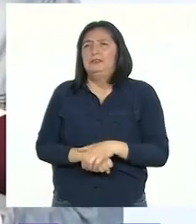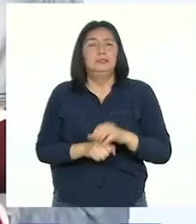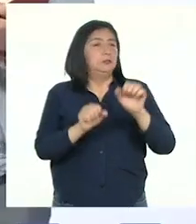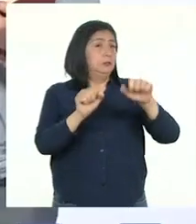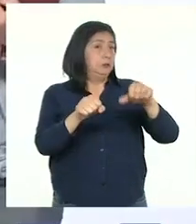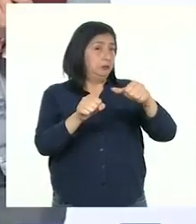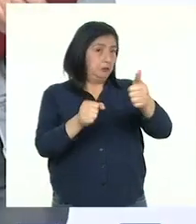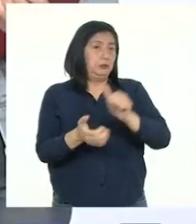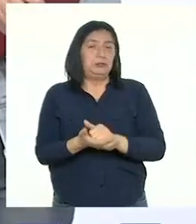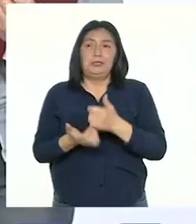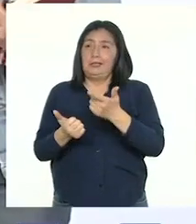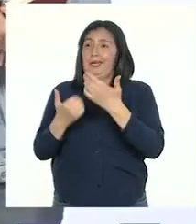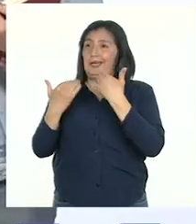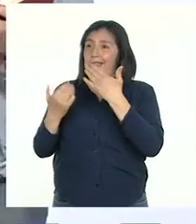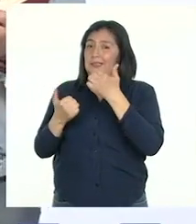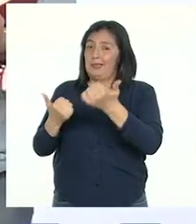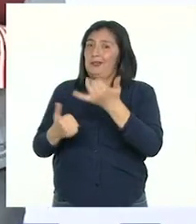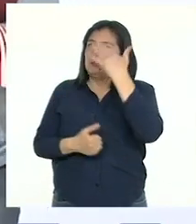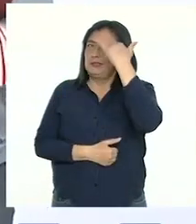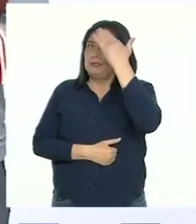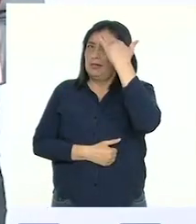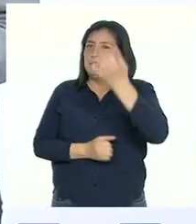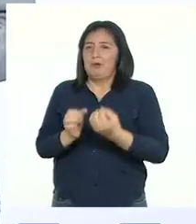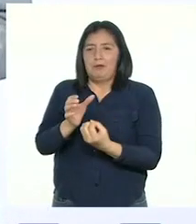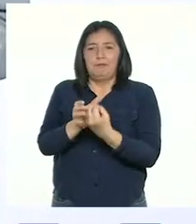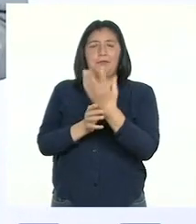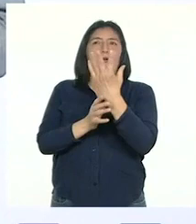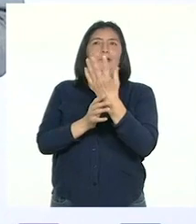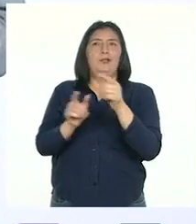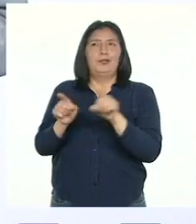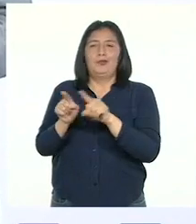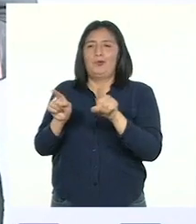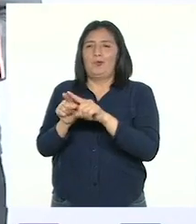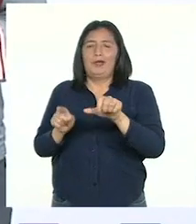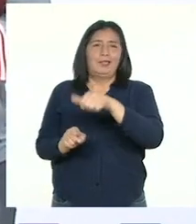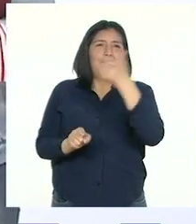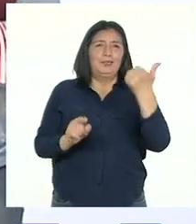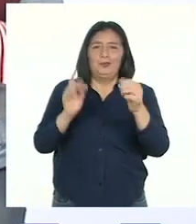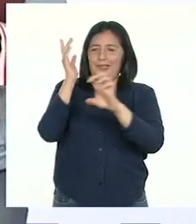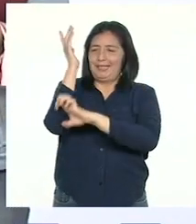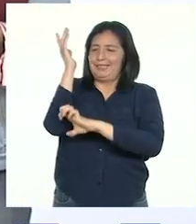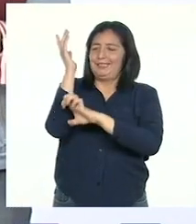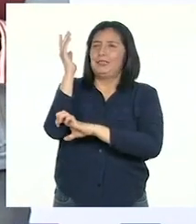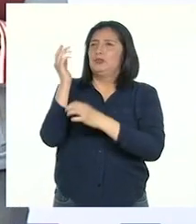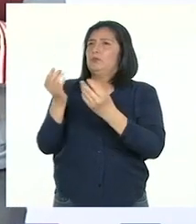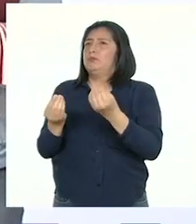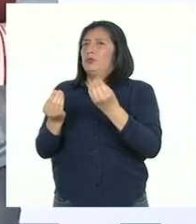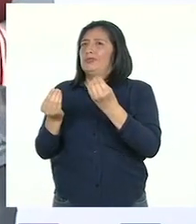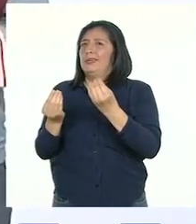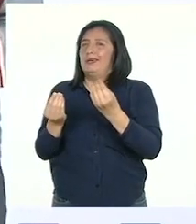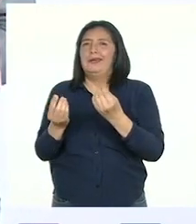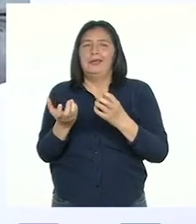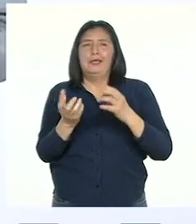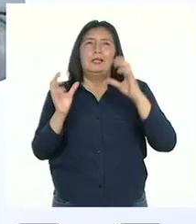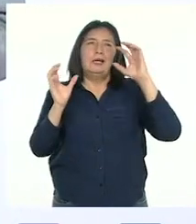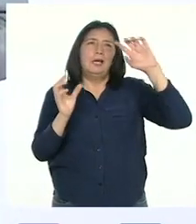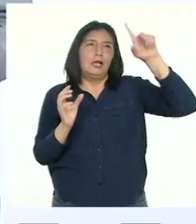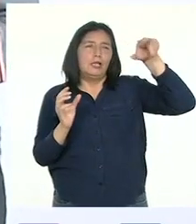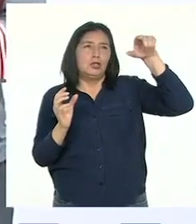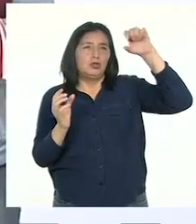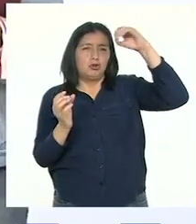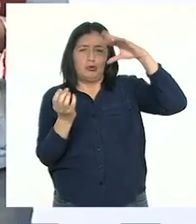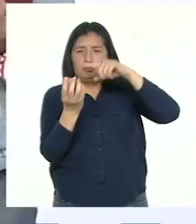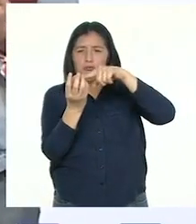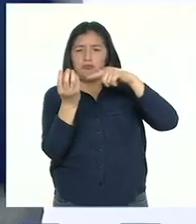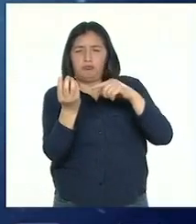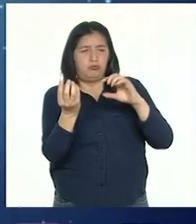Así es, profesor. Gracias a eso ahora sabemos que la primavera, al igual que las otras estaciones del año, ocurre por el movimiento de traslación de